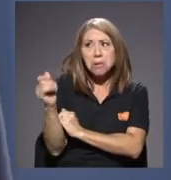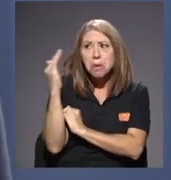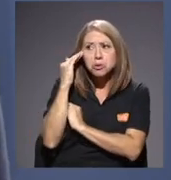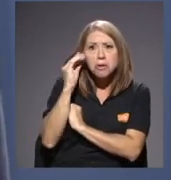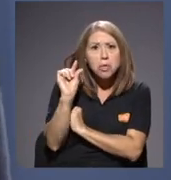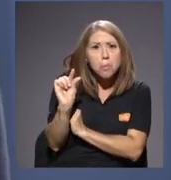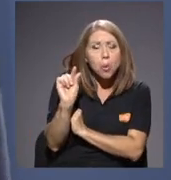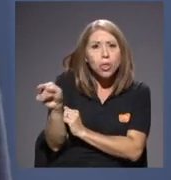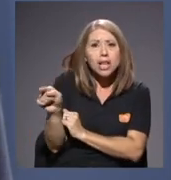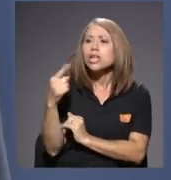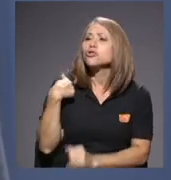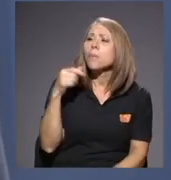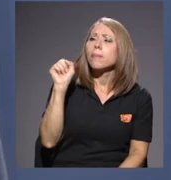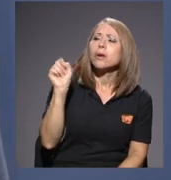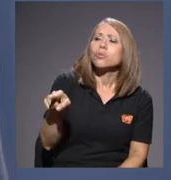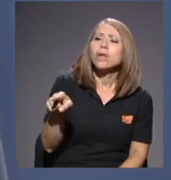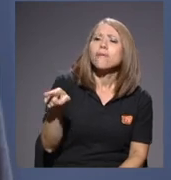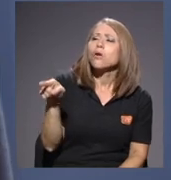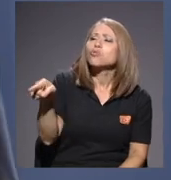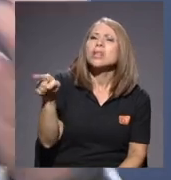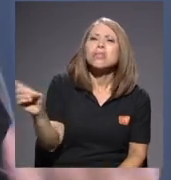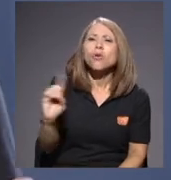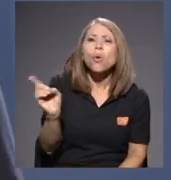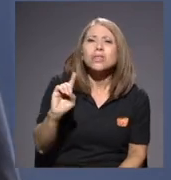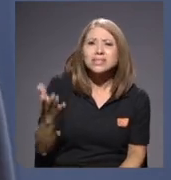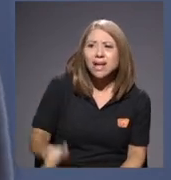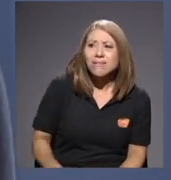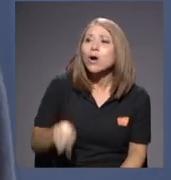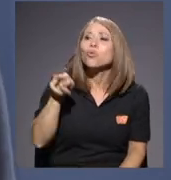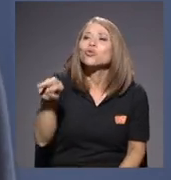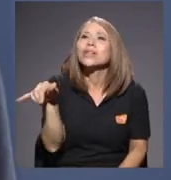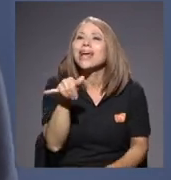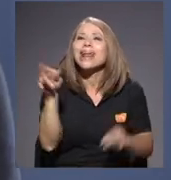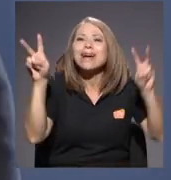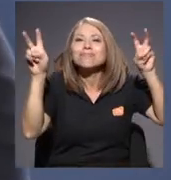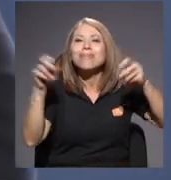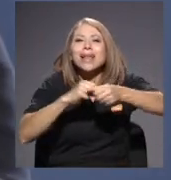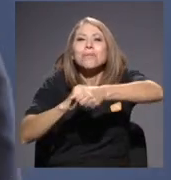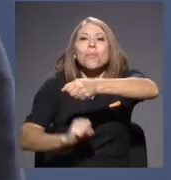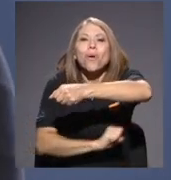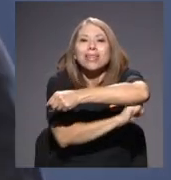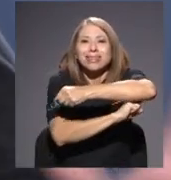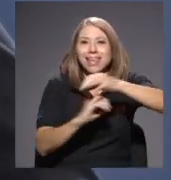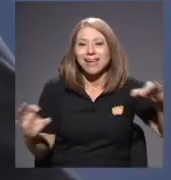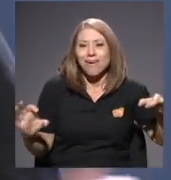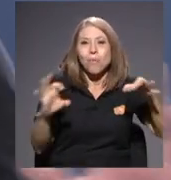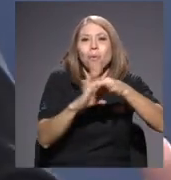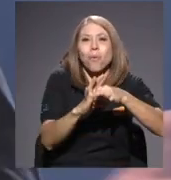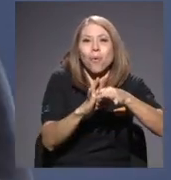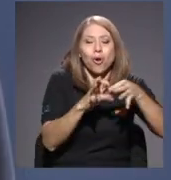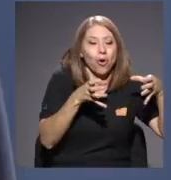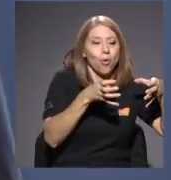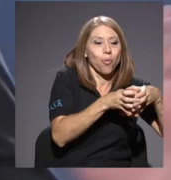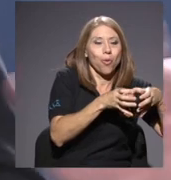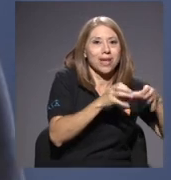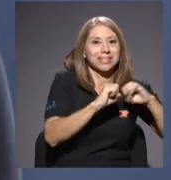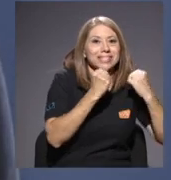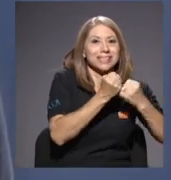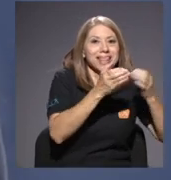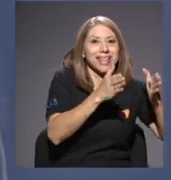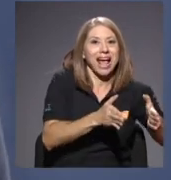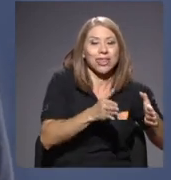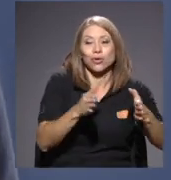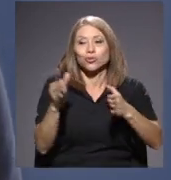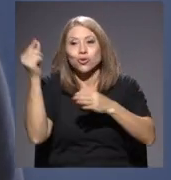hace 2 días, ¿dónde estaba usted? Usted era el puente entre gobierno y sindicatos. Y yo le dije, lo estaba haciendo ahí calladito. Y me gusta